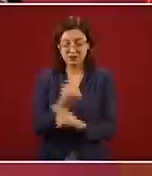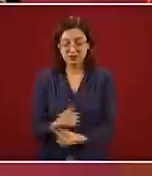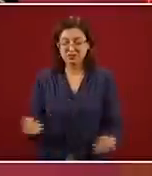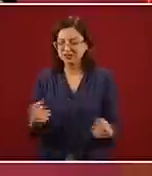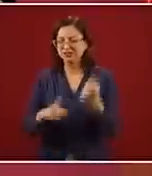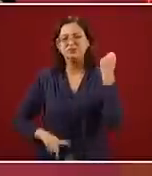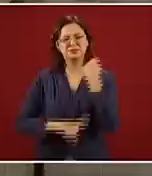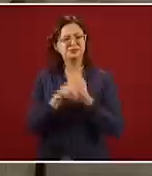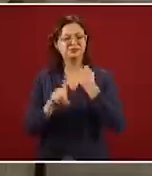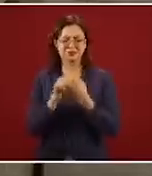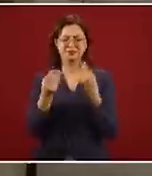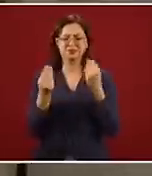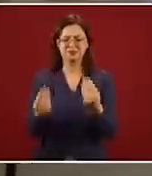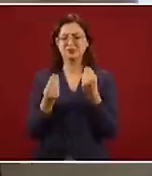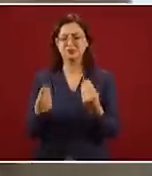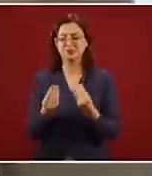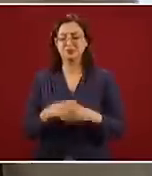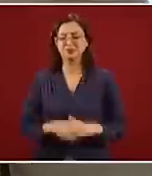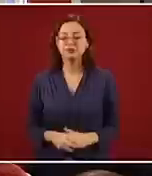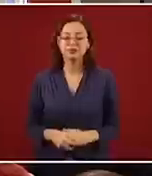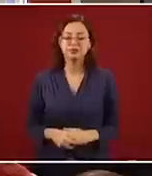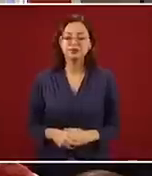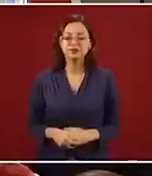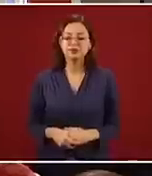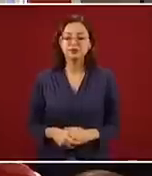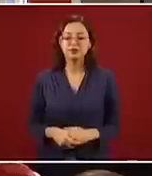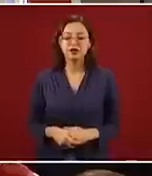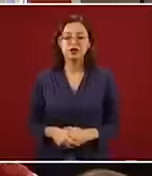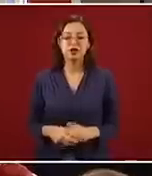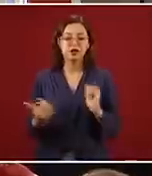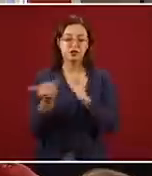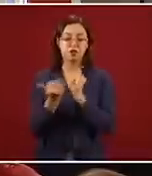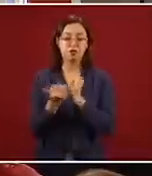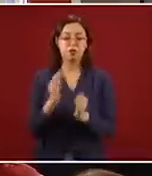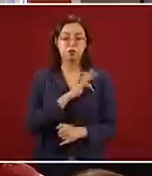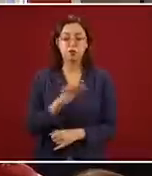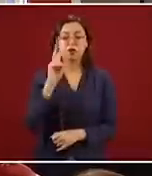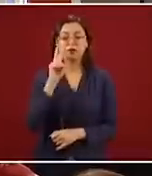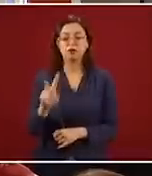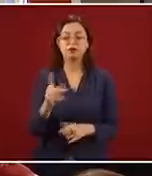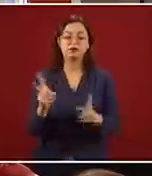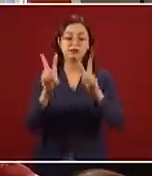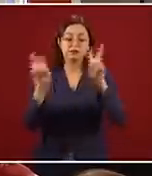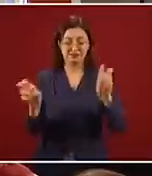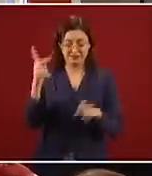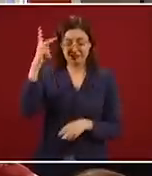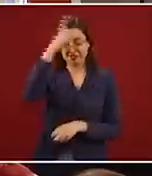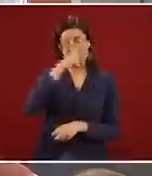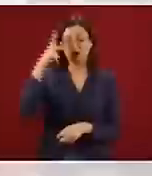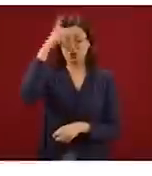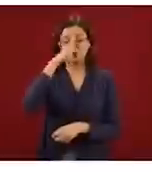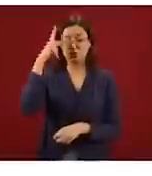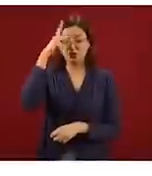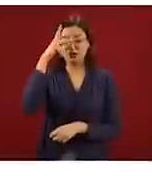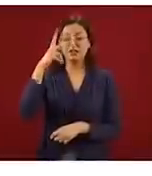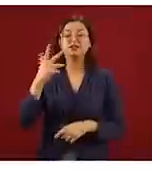muchas consecuencias. Lo mismo en la siguiente vemos el personal de psicología. Y aquí, a propósito de